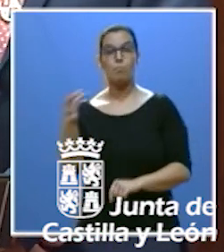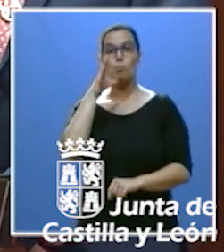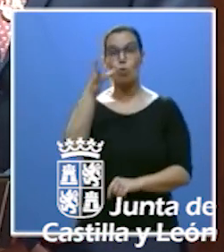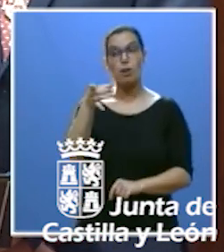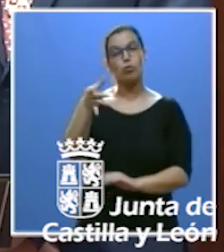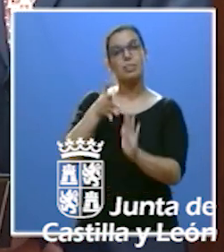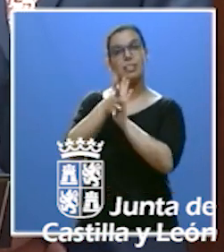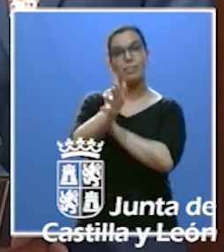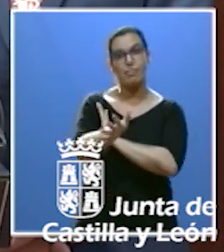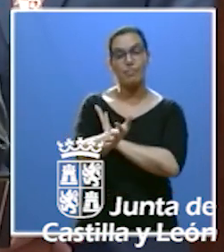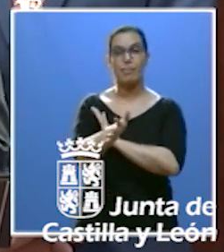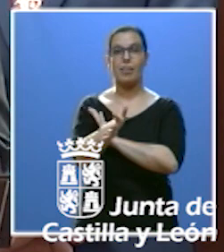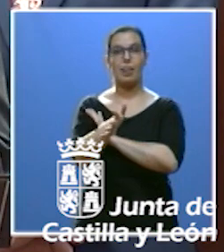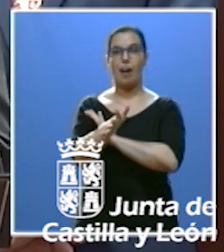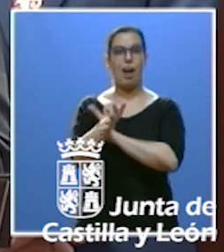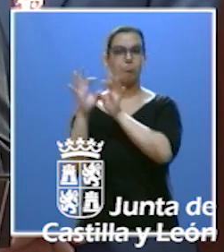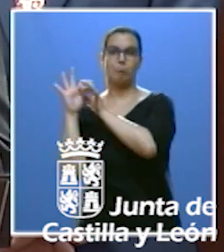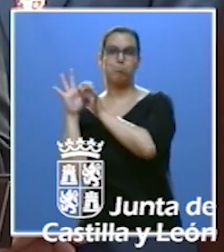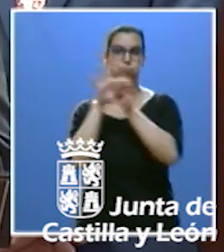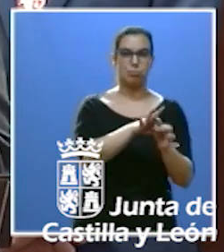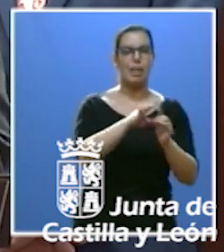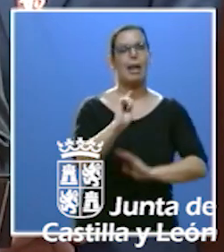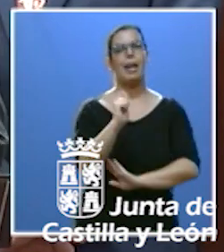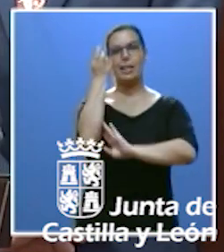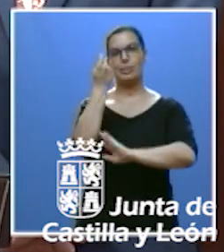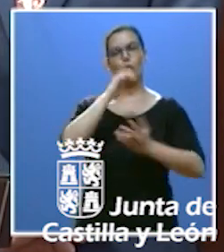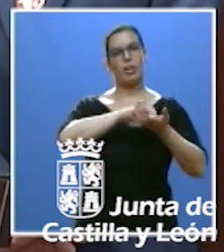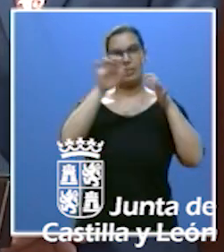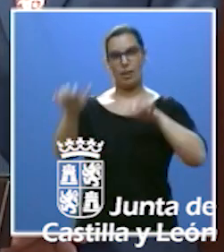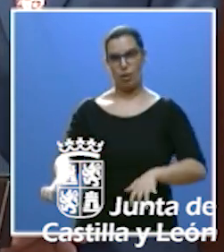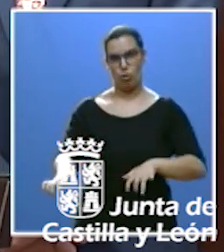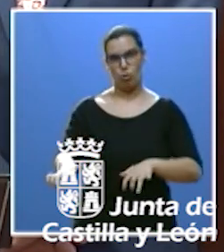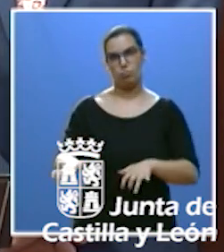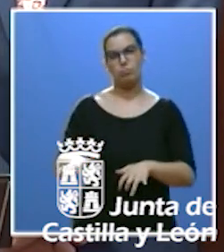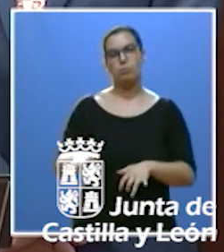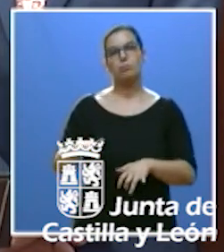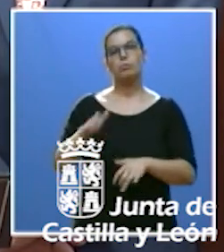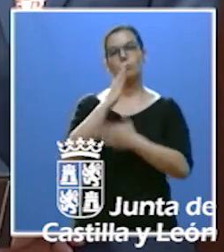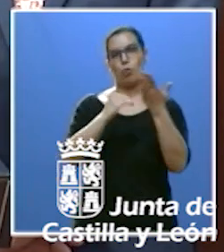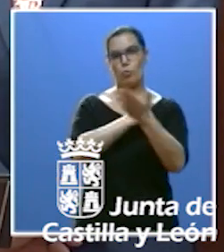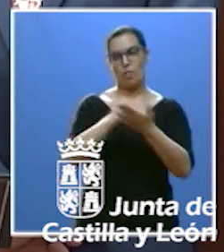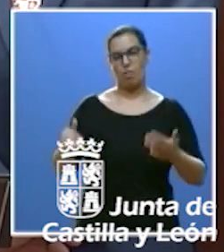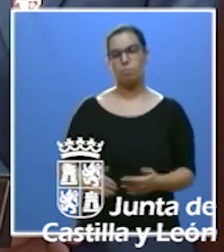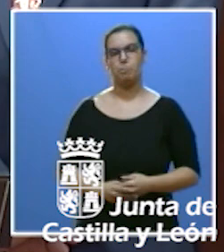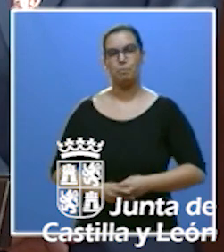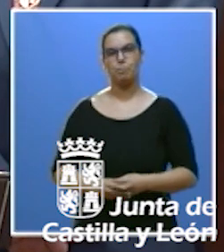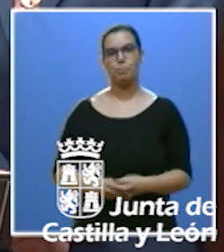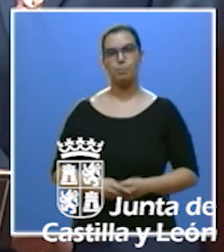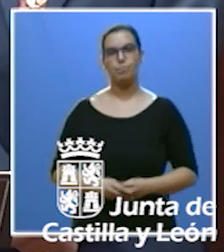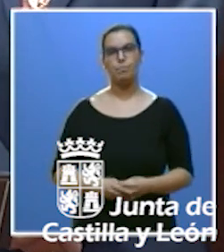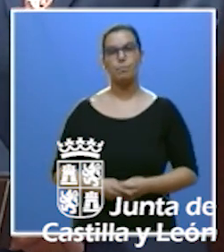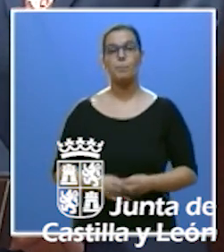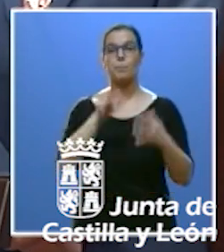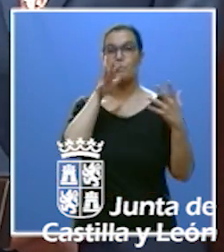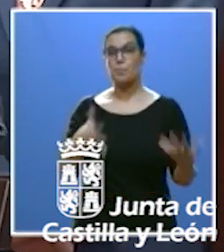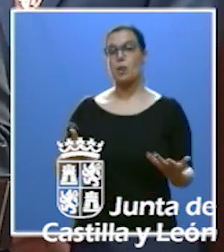estará indefectiblemente unido al éxito de nuestra comunidad autónoma, de nuestra Castilla y León.